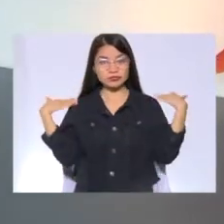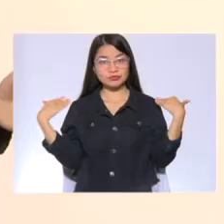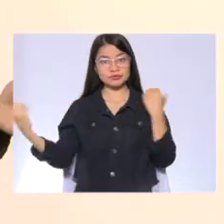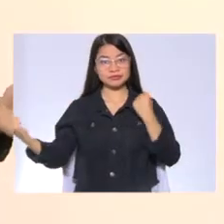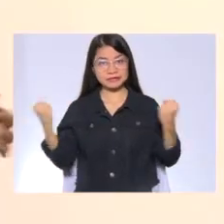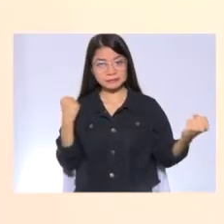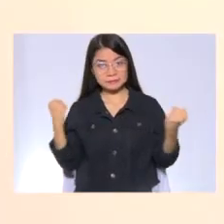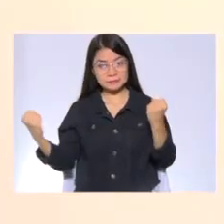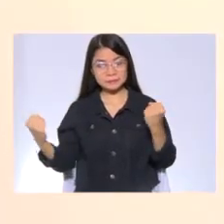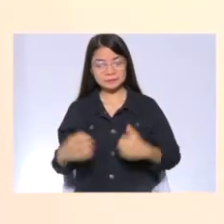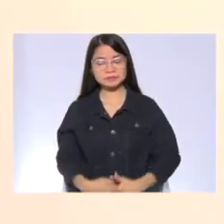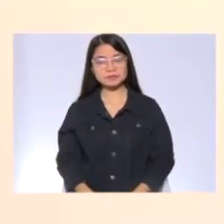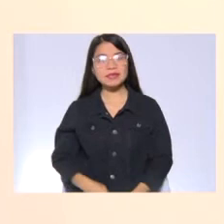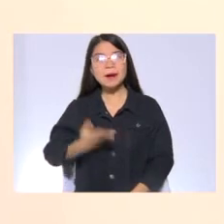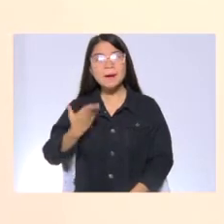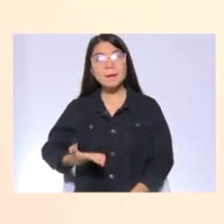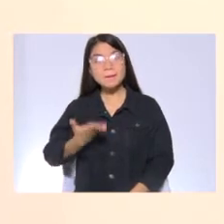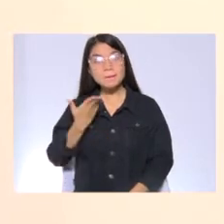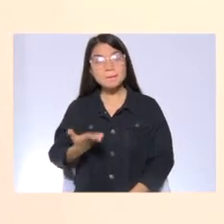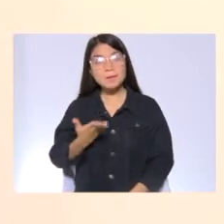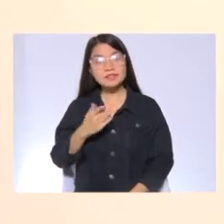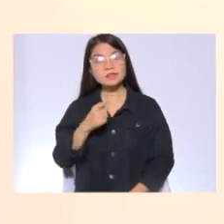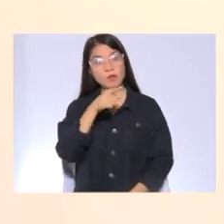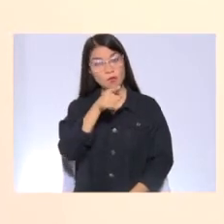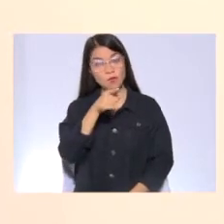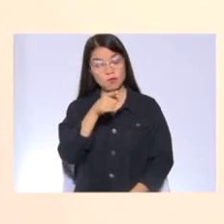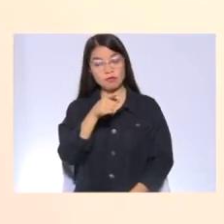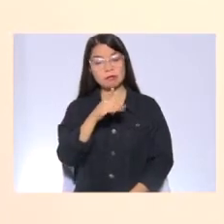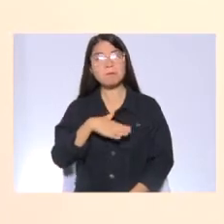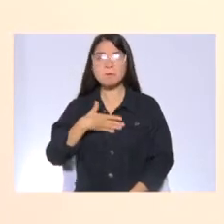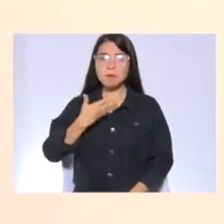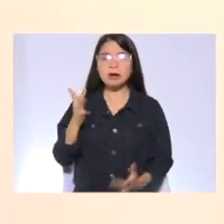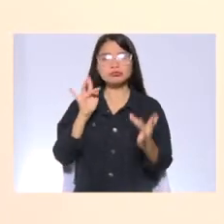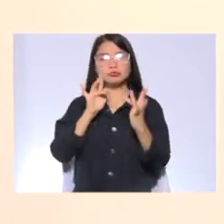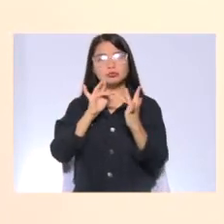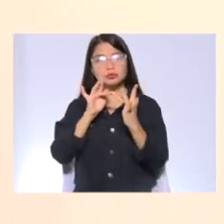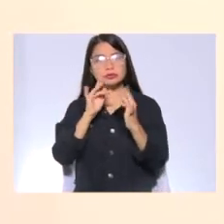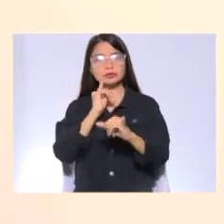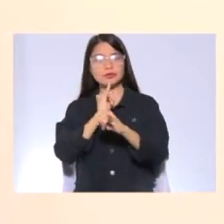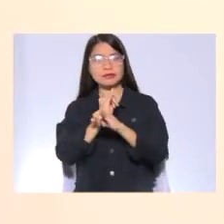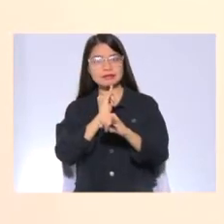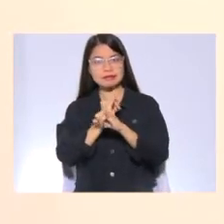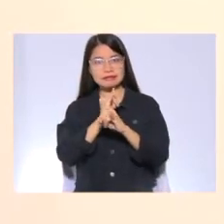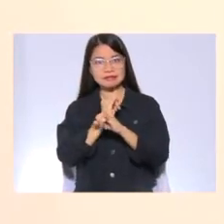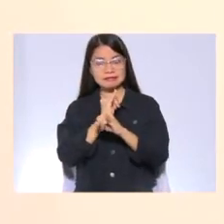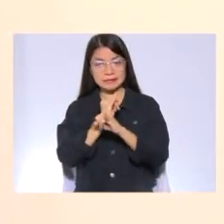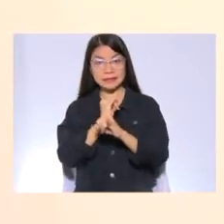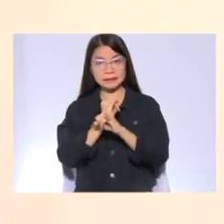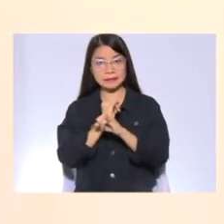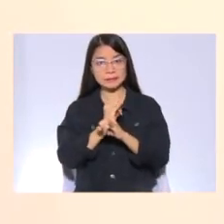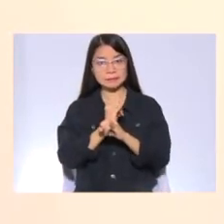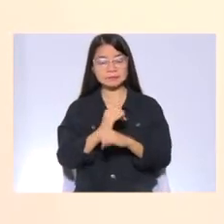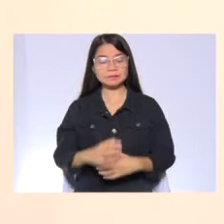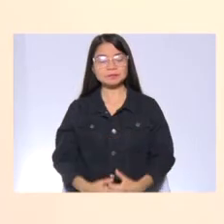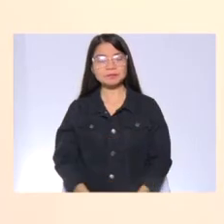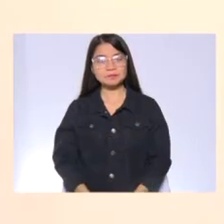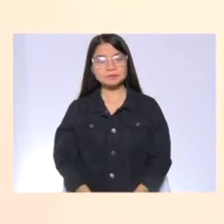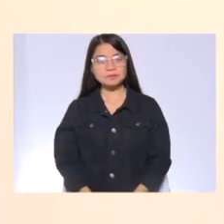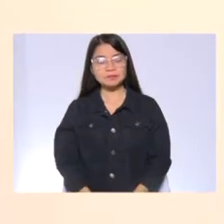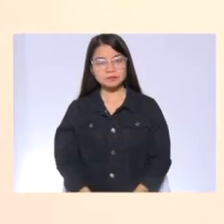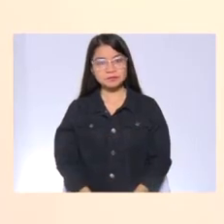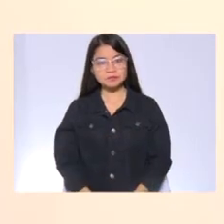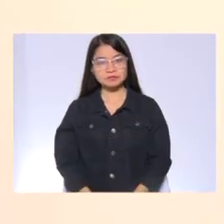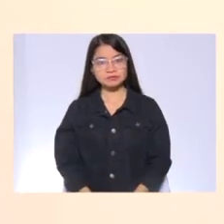Por eso es muy importante que nos visiten a través de nuestras plataformas digitales que aparecen a continuación en nuestra pantalla,